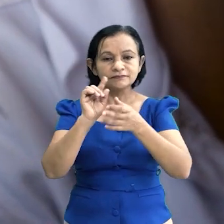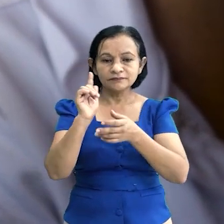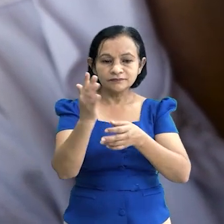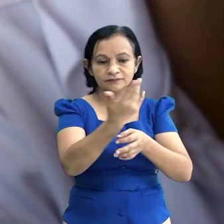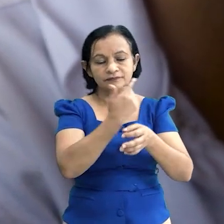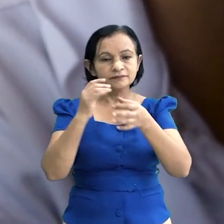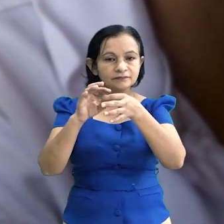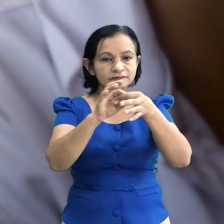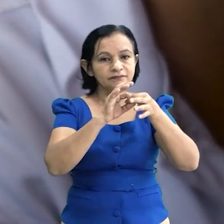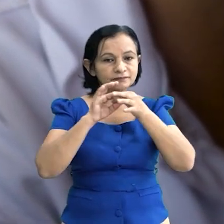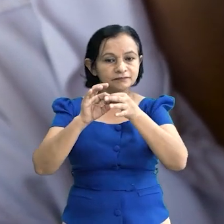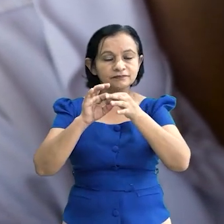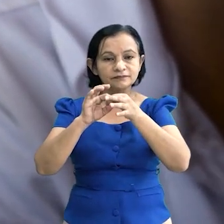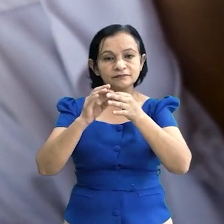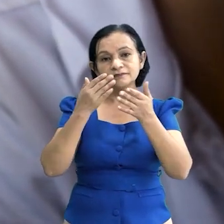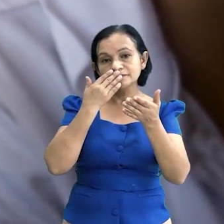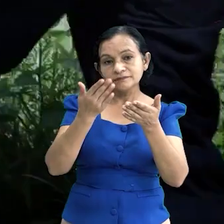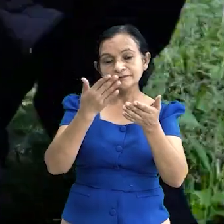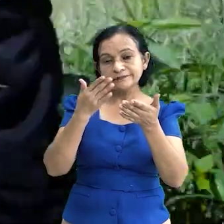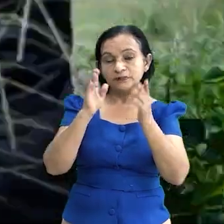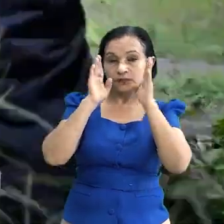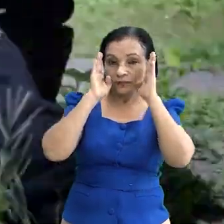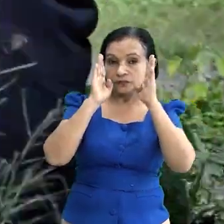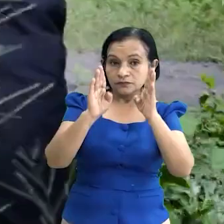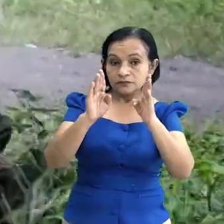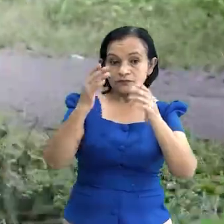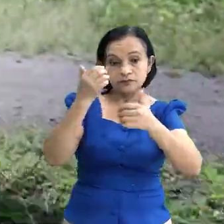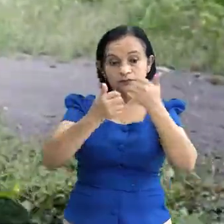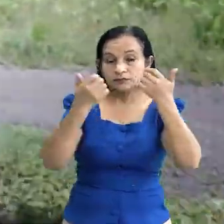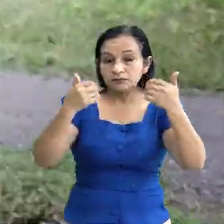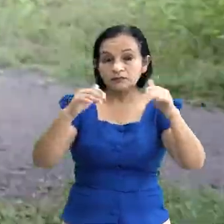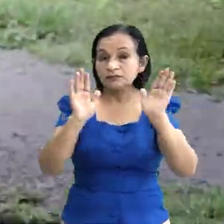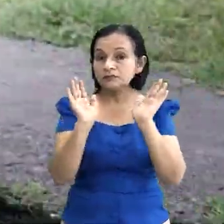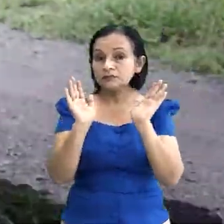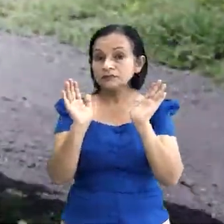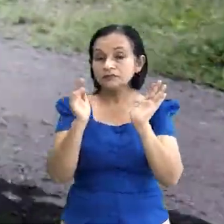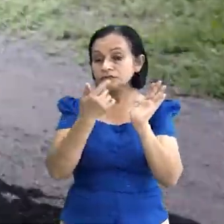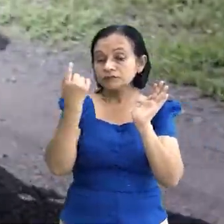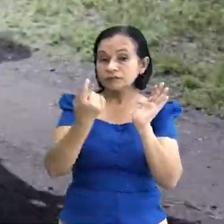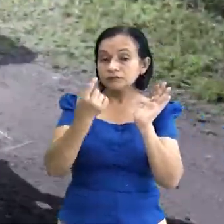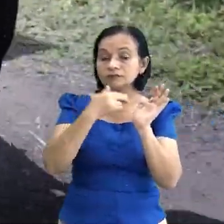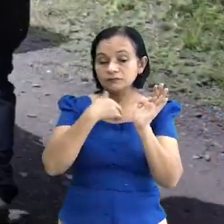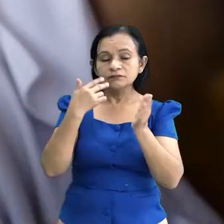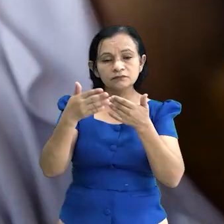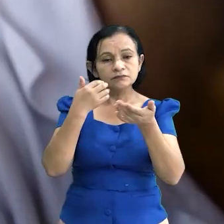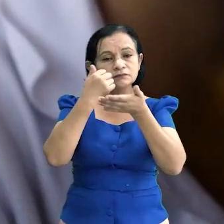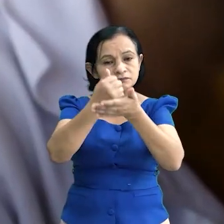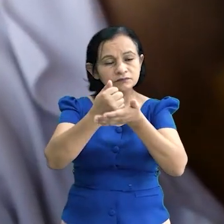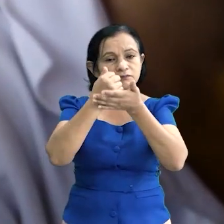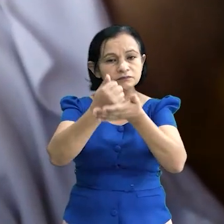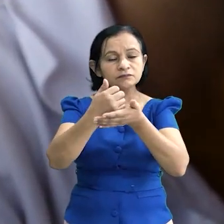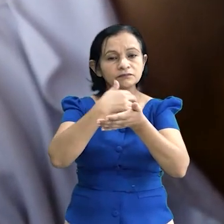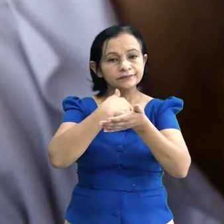todos y que, bueno, estemos alertos en cualquier cosa. Si nadie venía, hay que auxiliarlo. Hasta ahora que